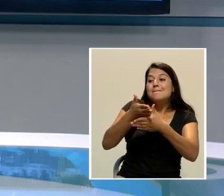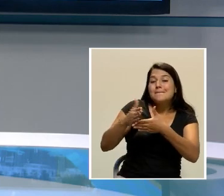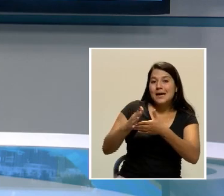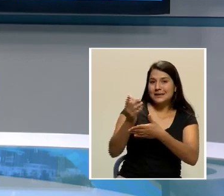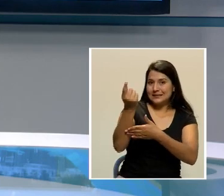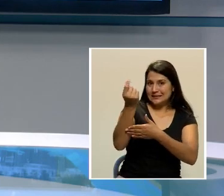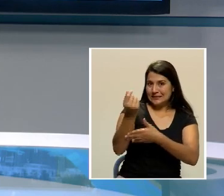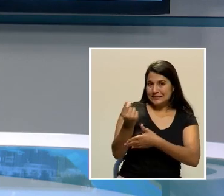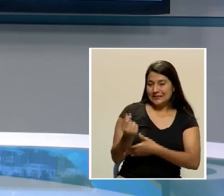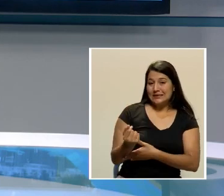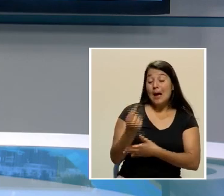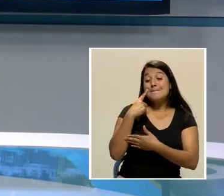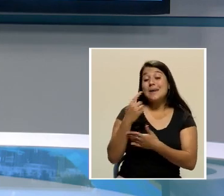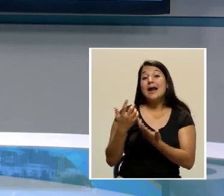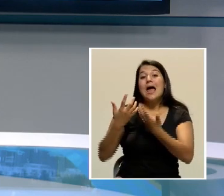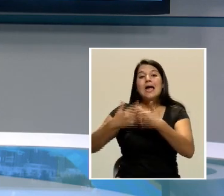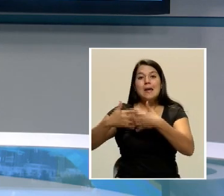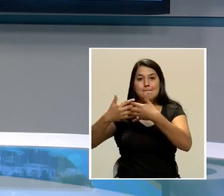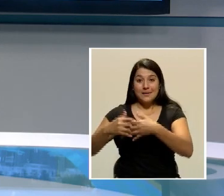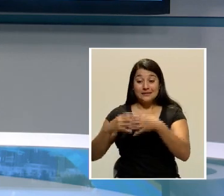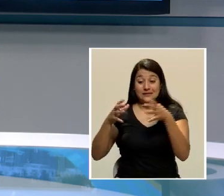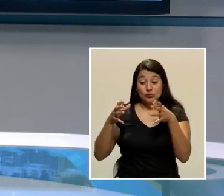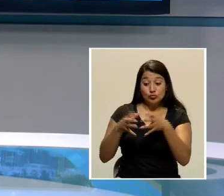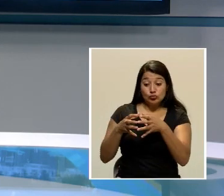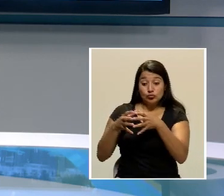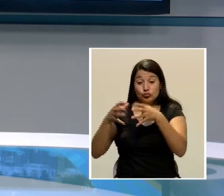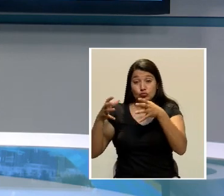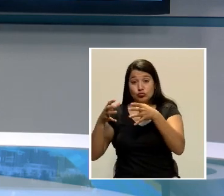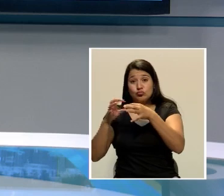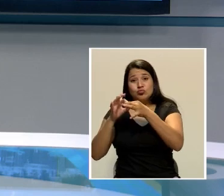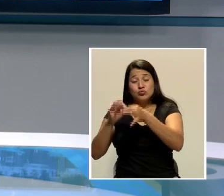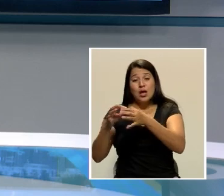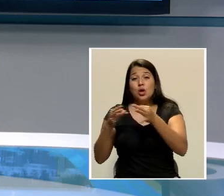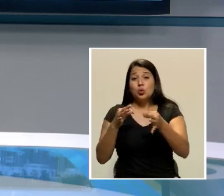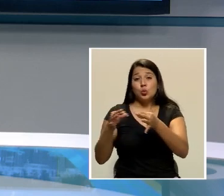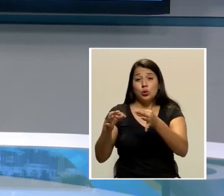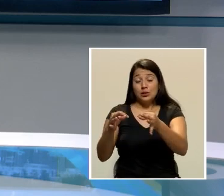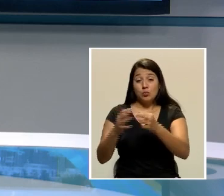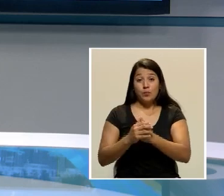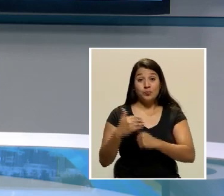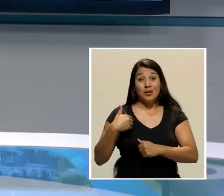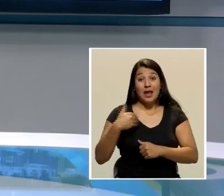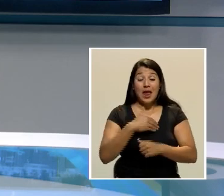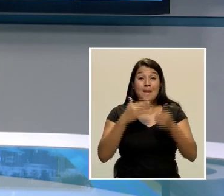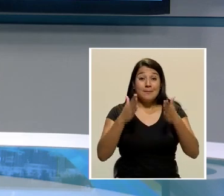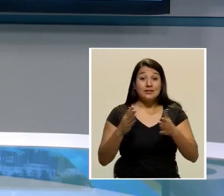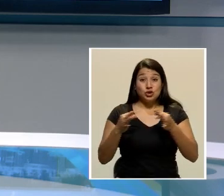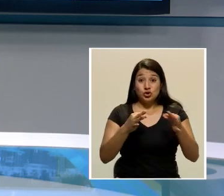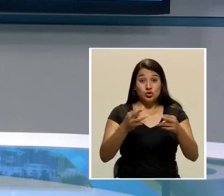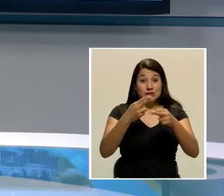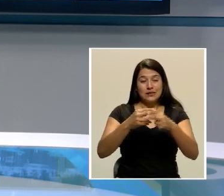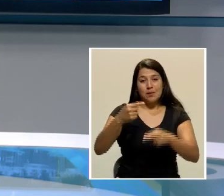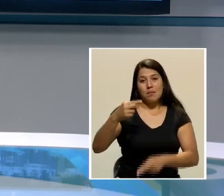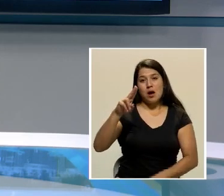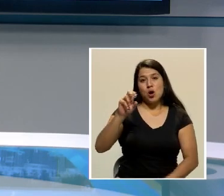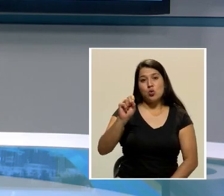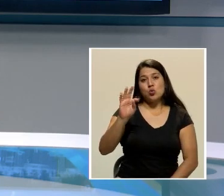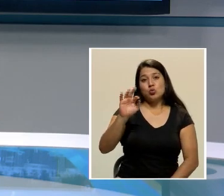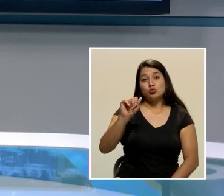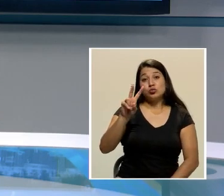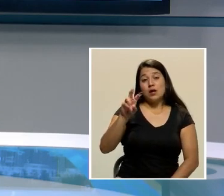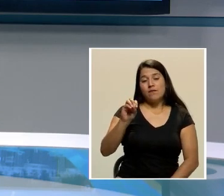planillas de las micro y pequeñas empresas turísticas. El ministro de Turismo, Gustavo Segura, calculó que